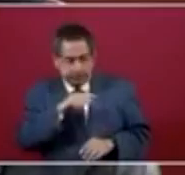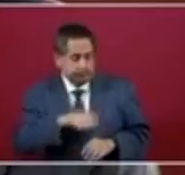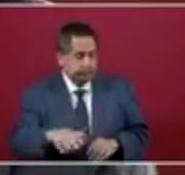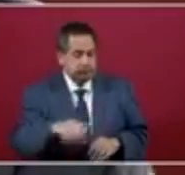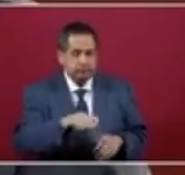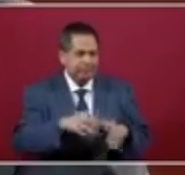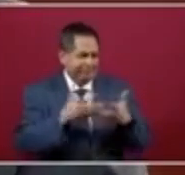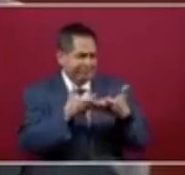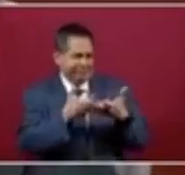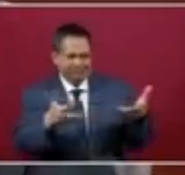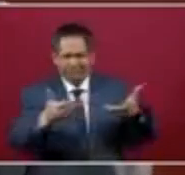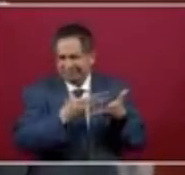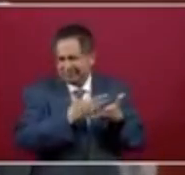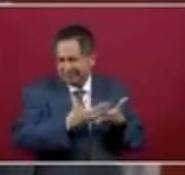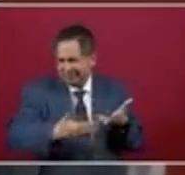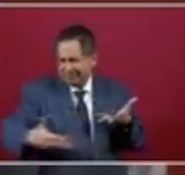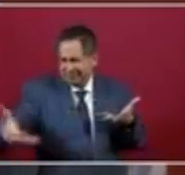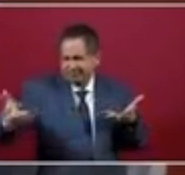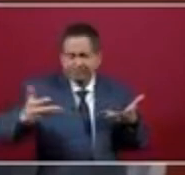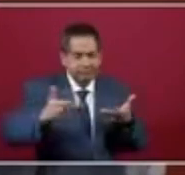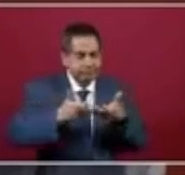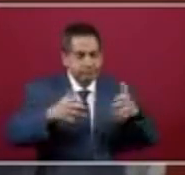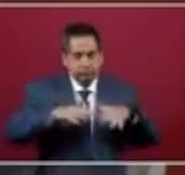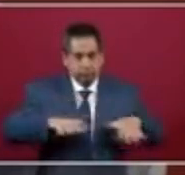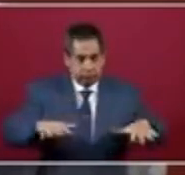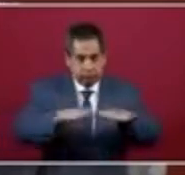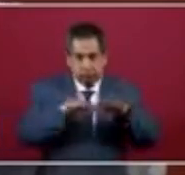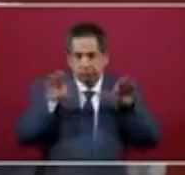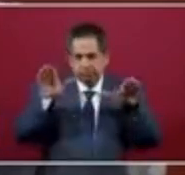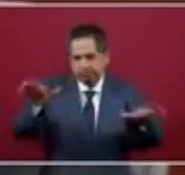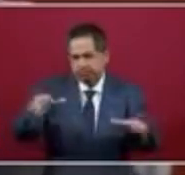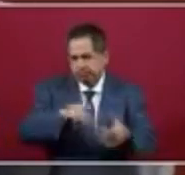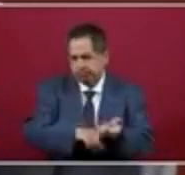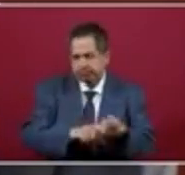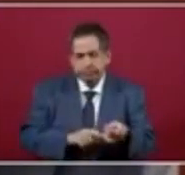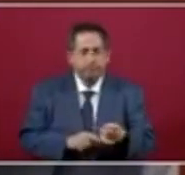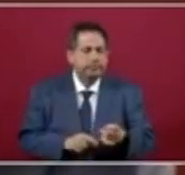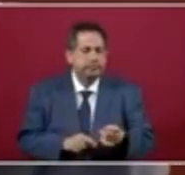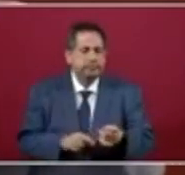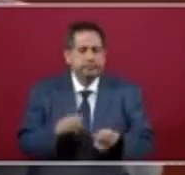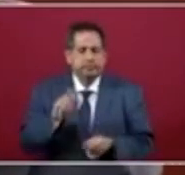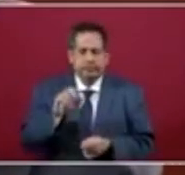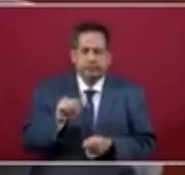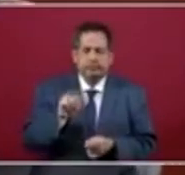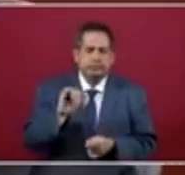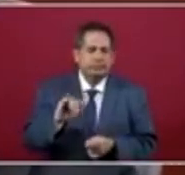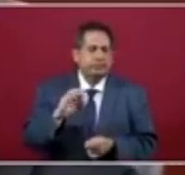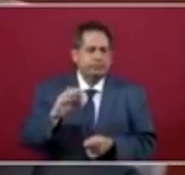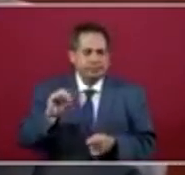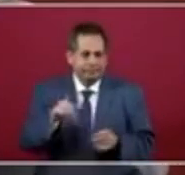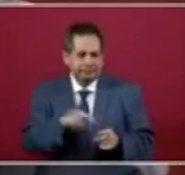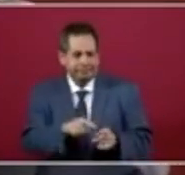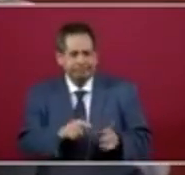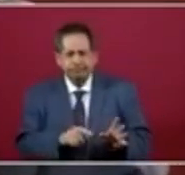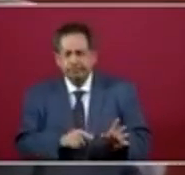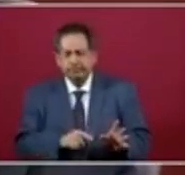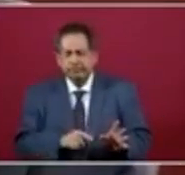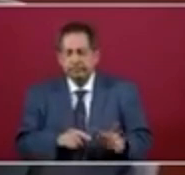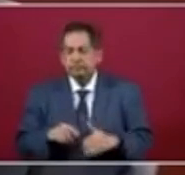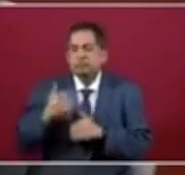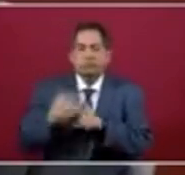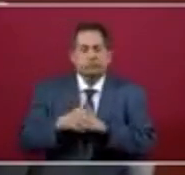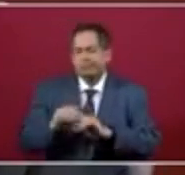esa extensión de terreno, que desde luego va a ser